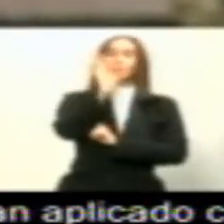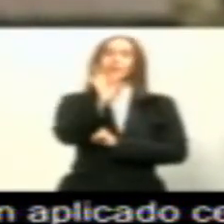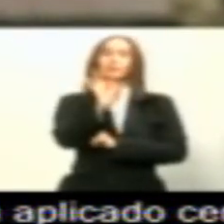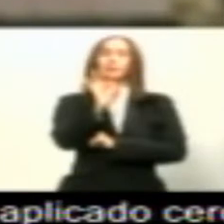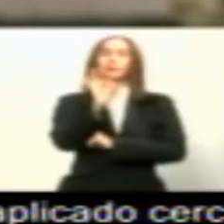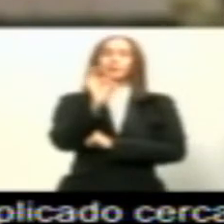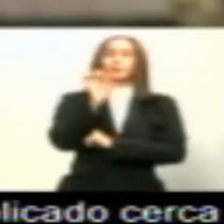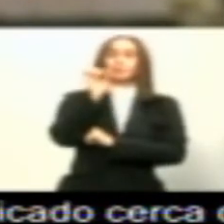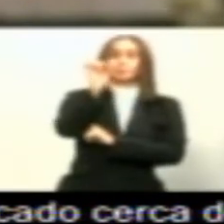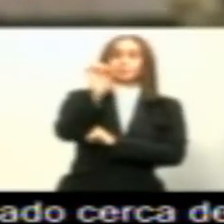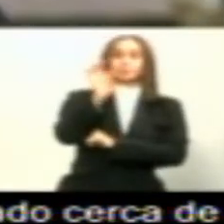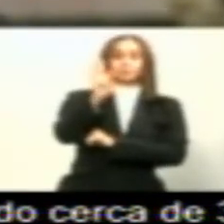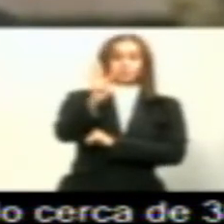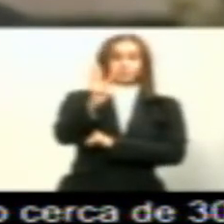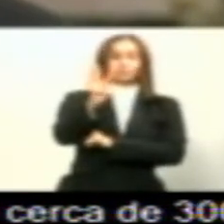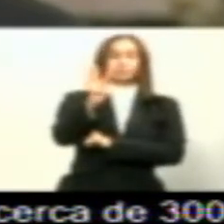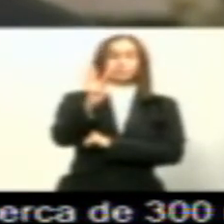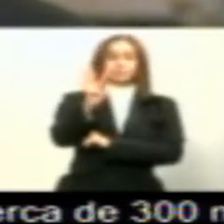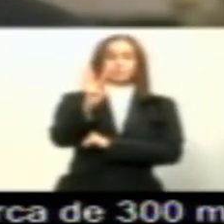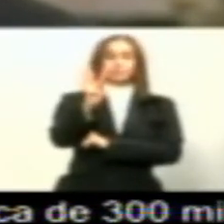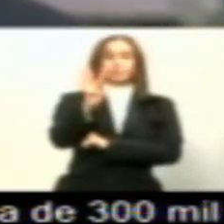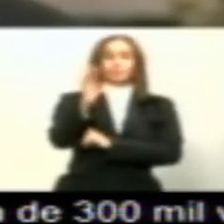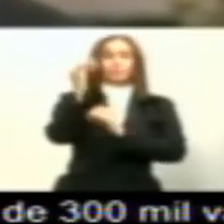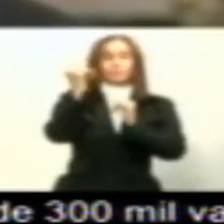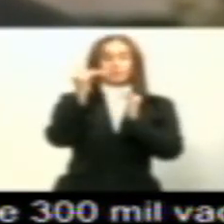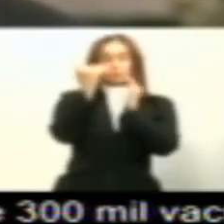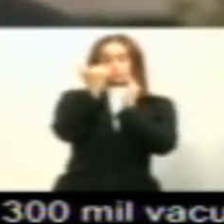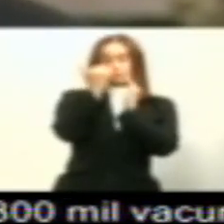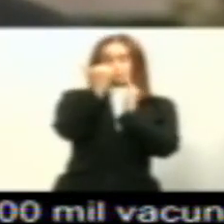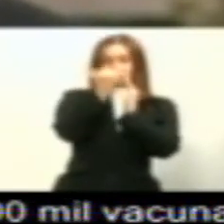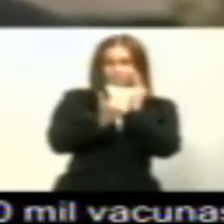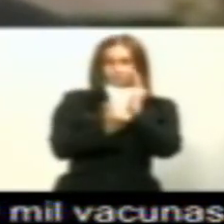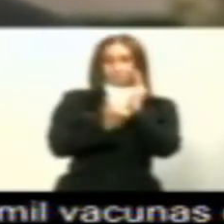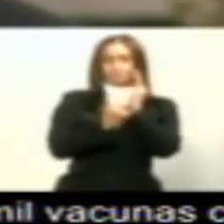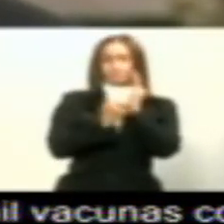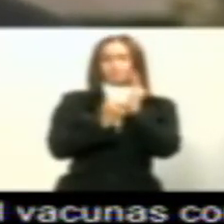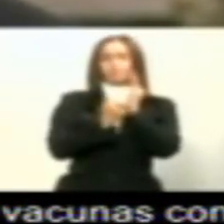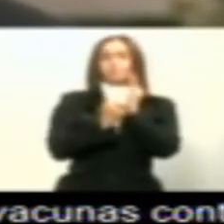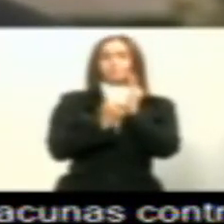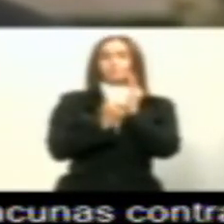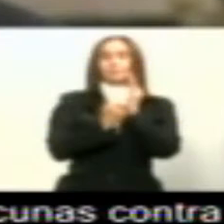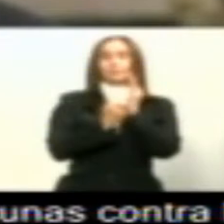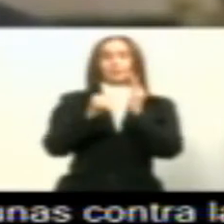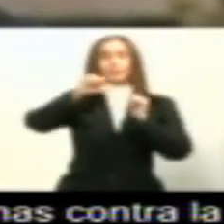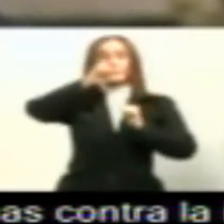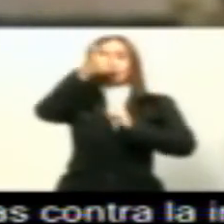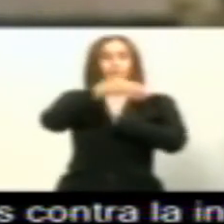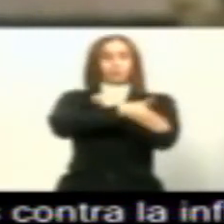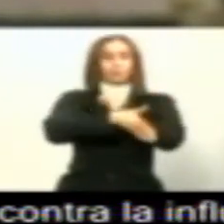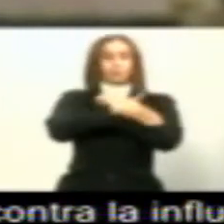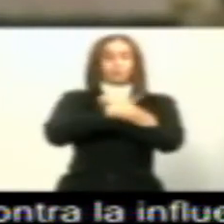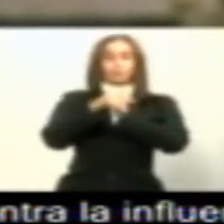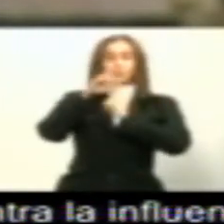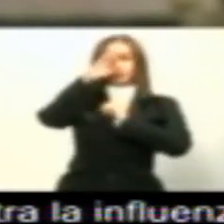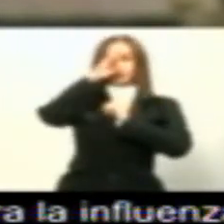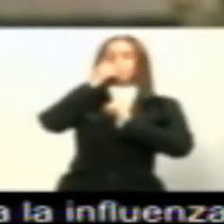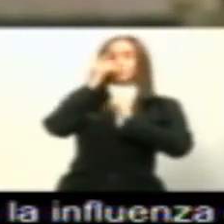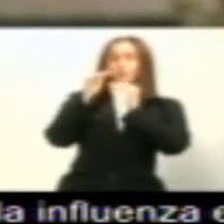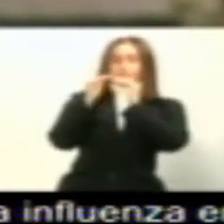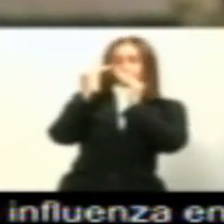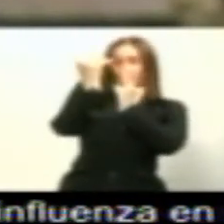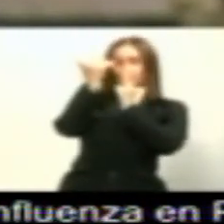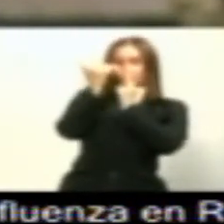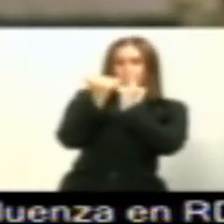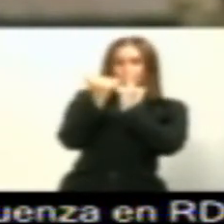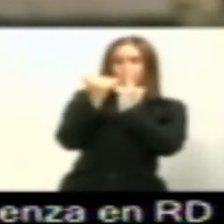9.4 y muy por debajo del promedio de los demás países similares y de la